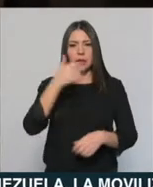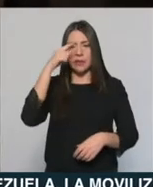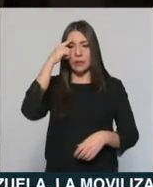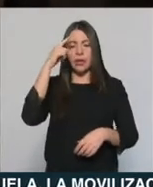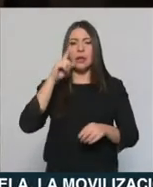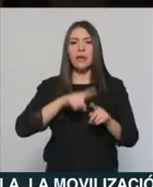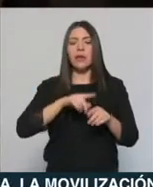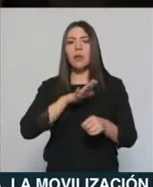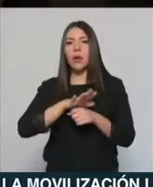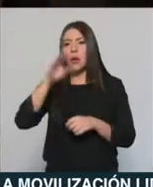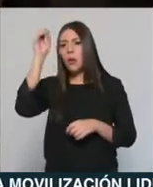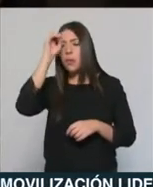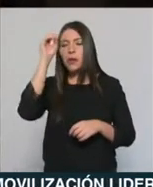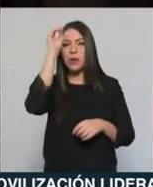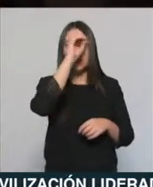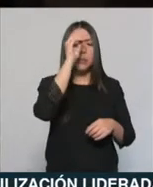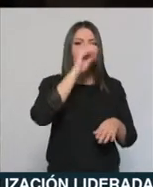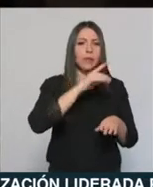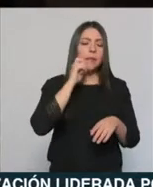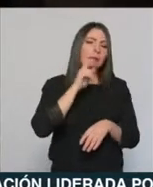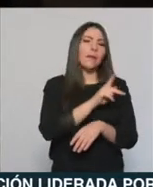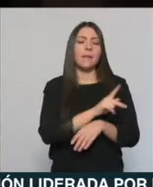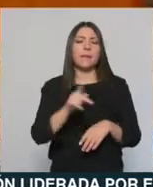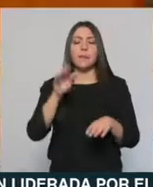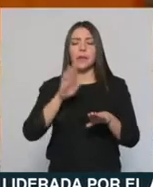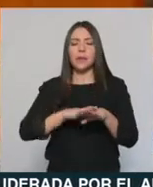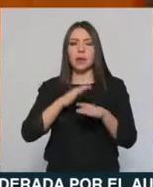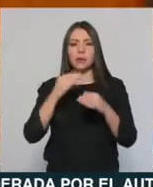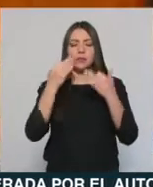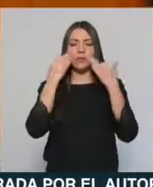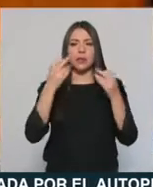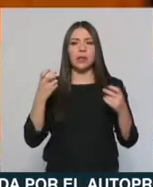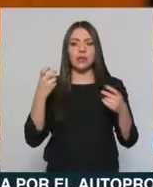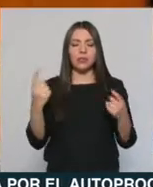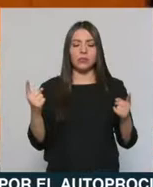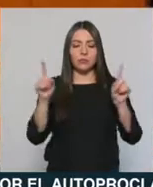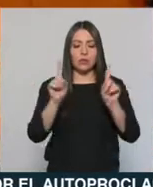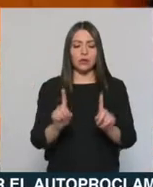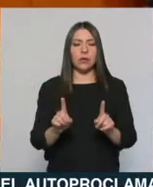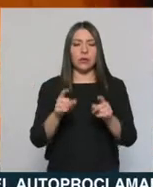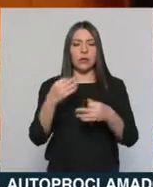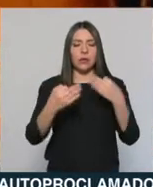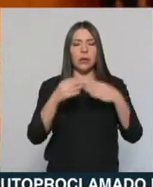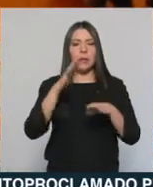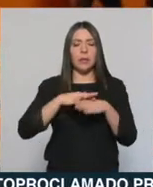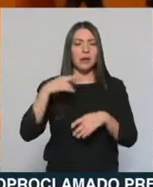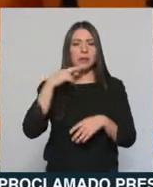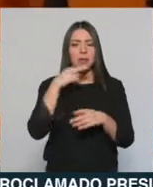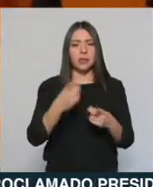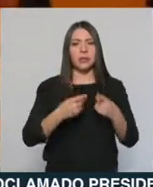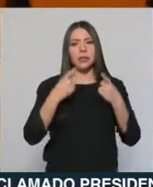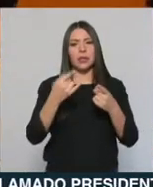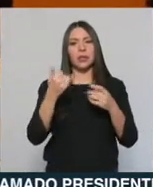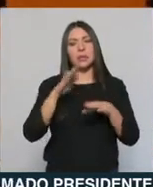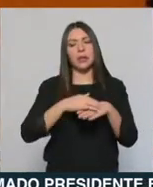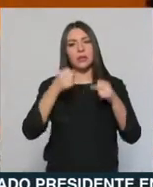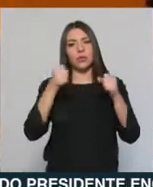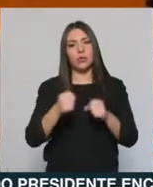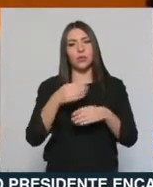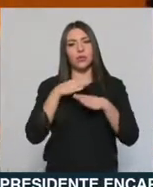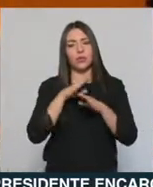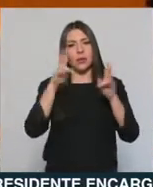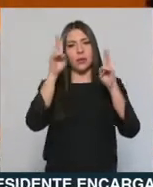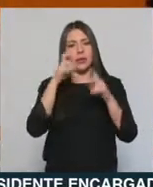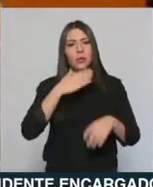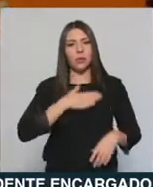criterios administrativos que a lo mejor pudiera tener la Junta, que son más dispersos. Yo pienso que da una certeza jurídica. Otro de los logros, podríamos así decirlo, es que bueno, ahora las